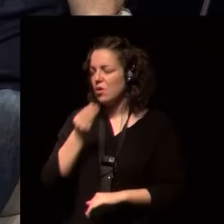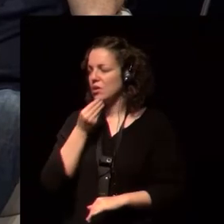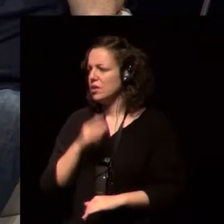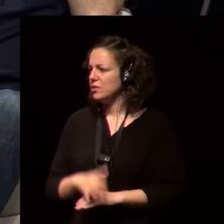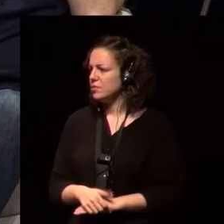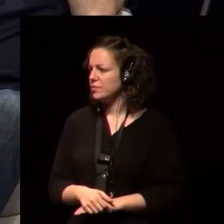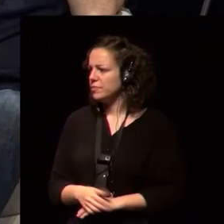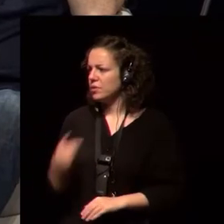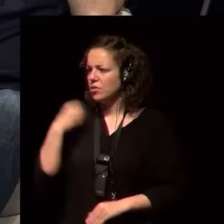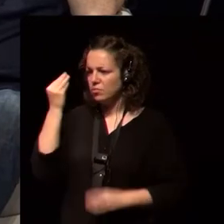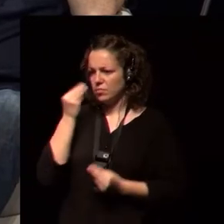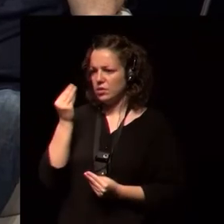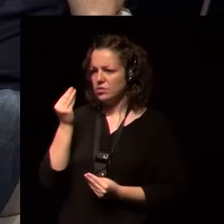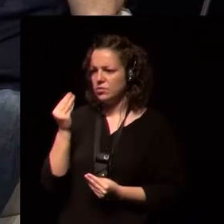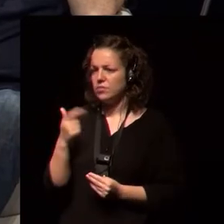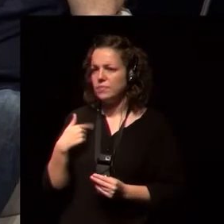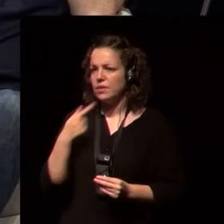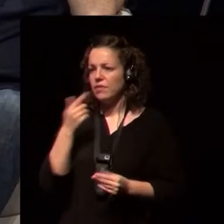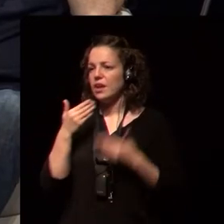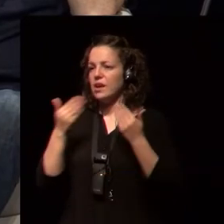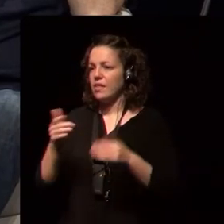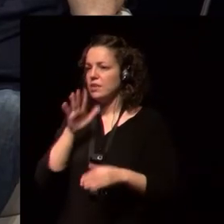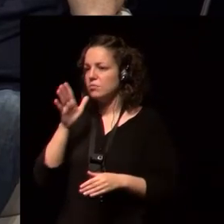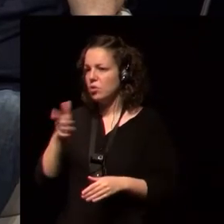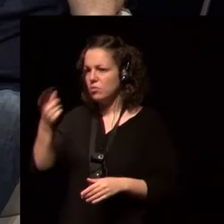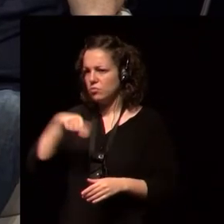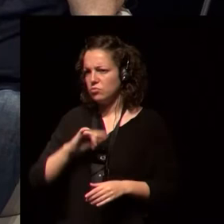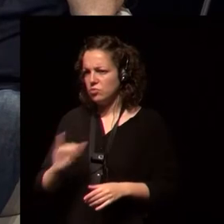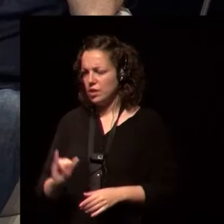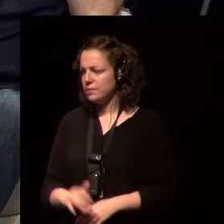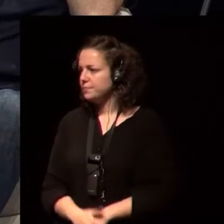que simplemente agradeceros estar aquí. Gracias.